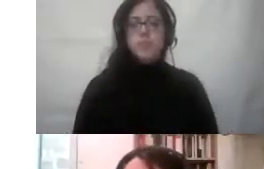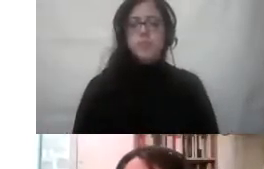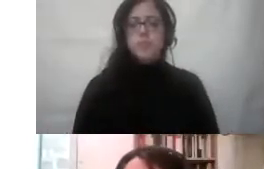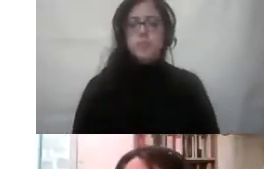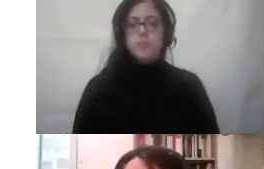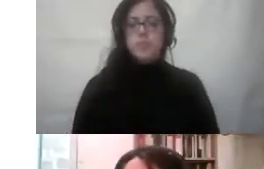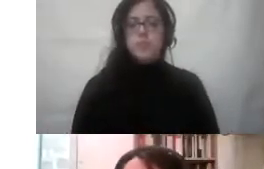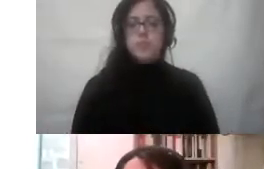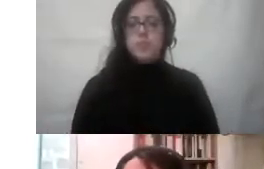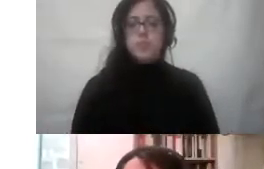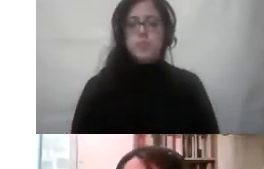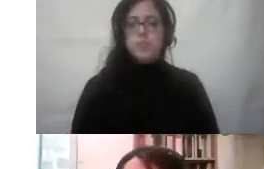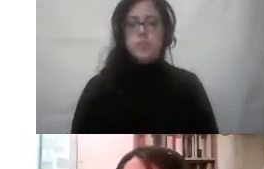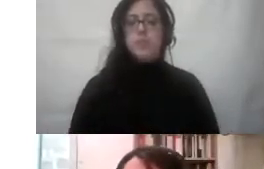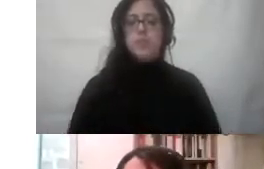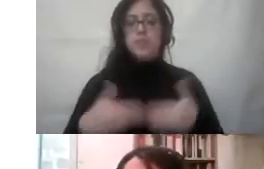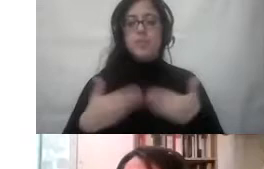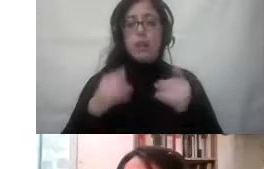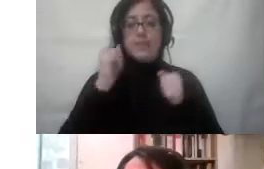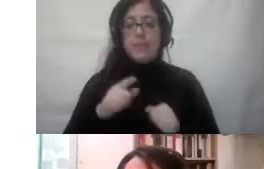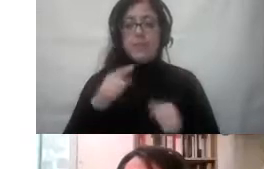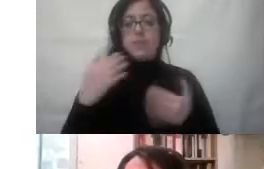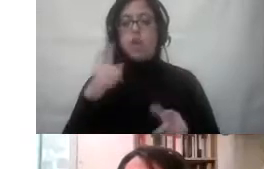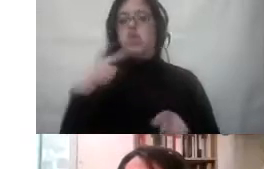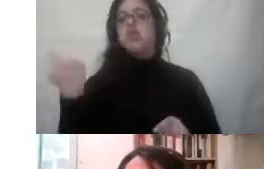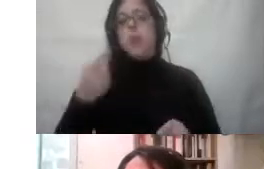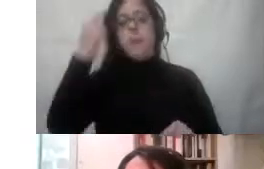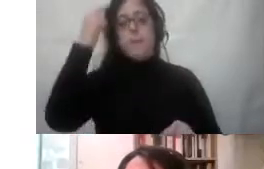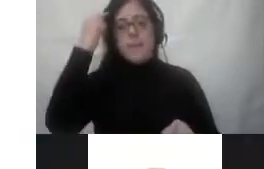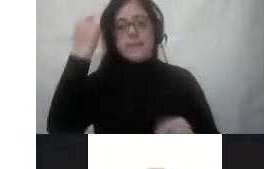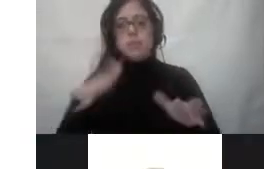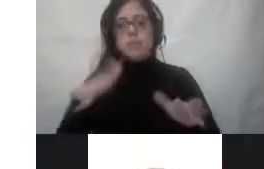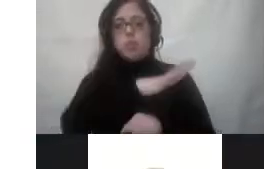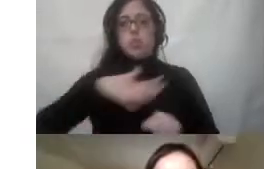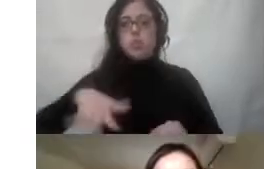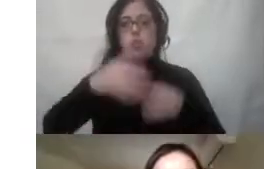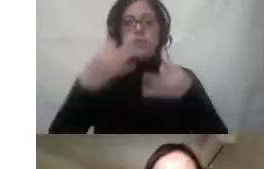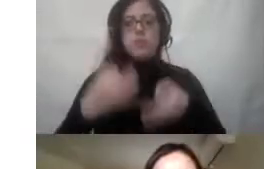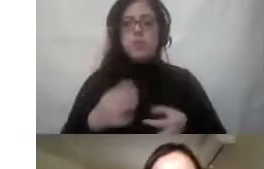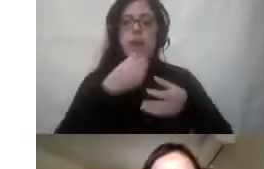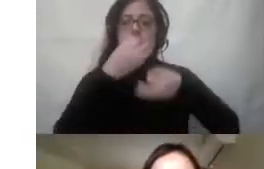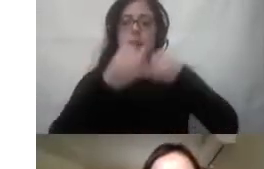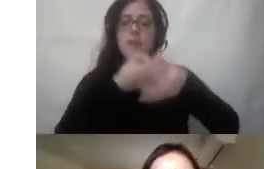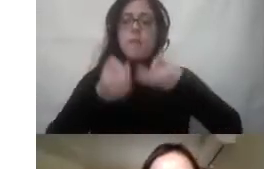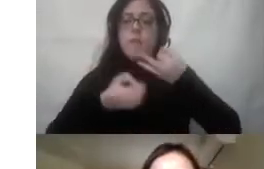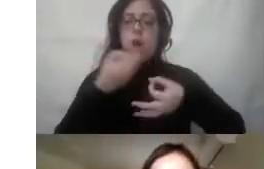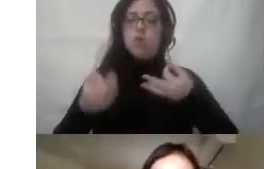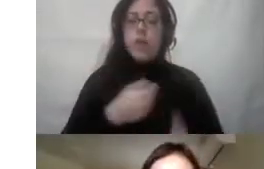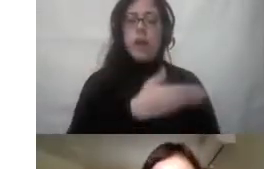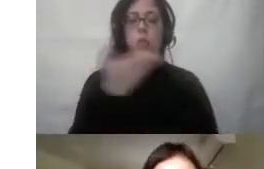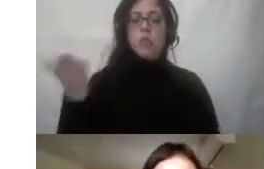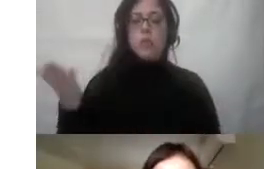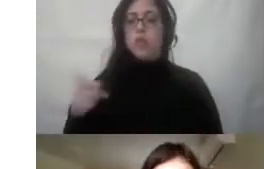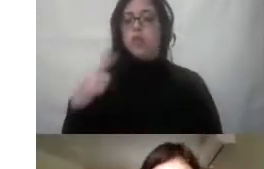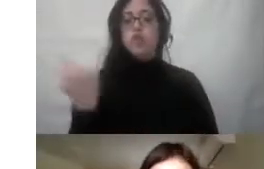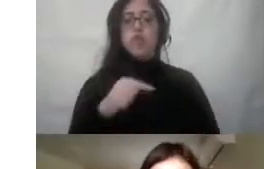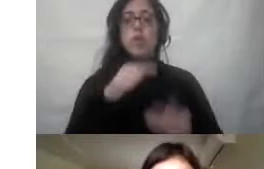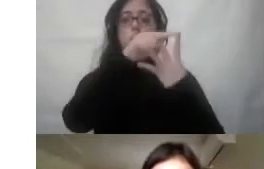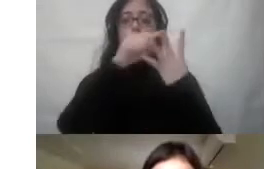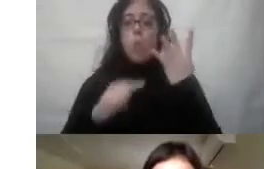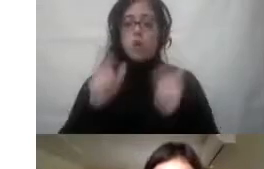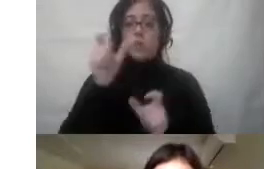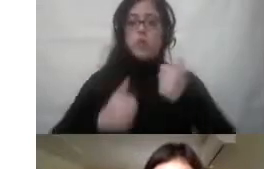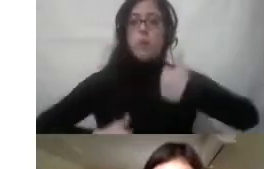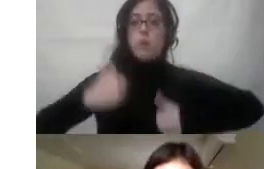Ahora, como siempre nos posicionamos dentro de un contexto, les queremos contar que nosotros somos cuatro profesionales que